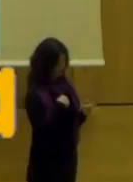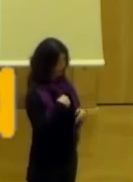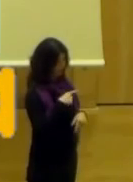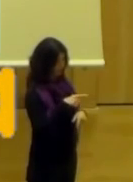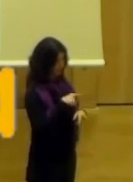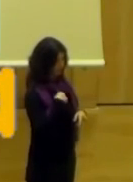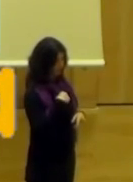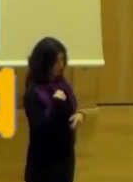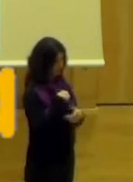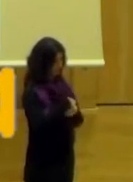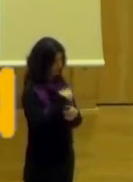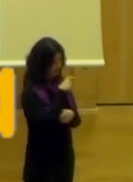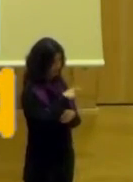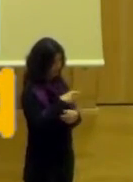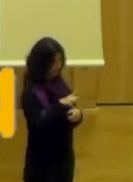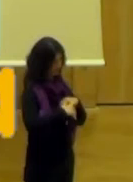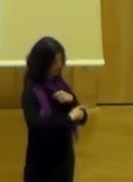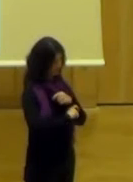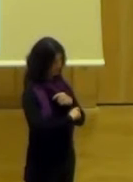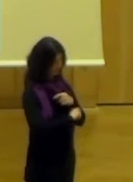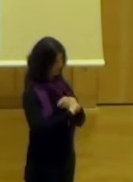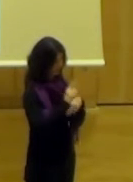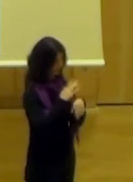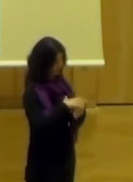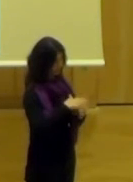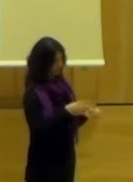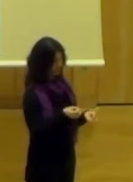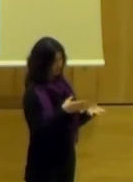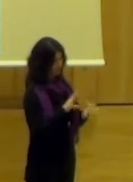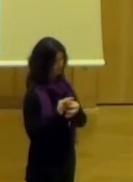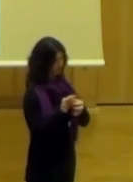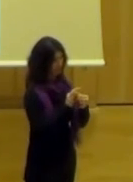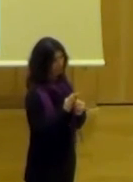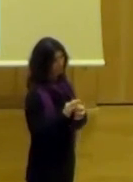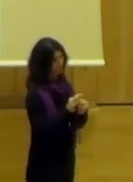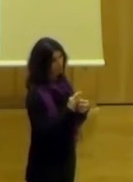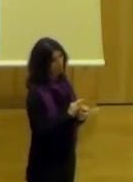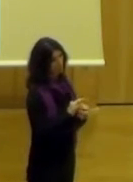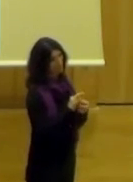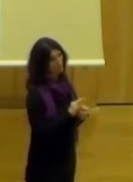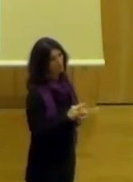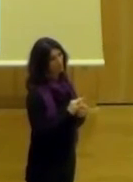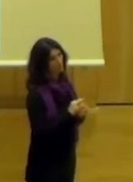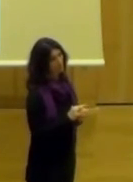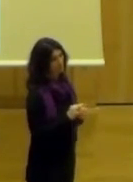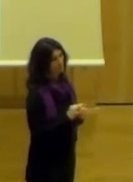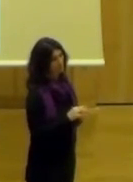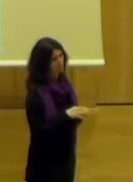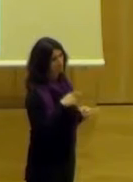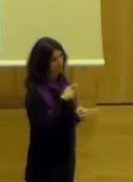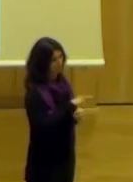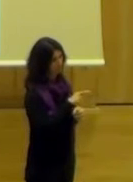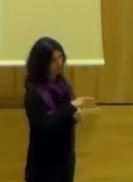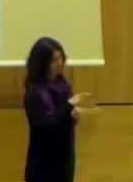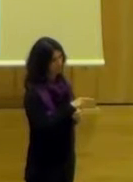de las personas y las estrategias para afrontarlos tienen que ser también conjuntas. Por ello, trabajan para